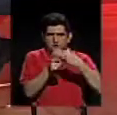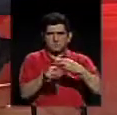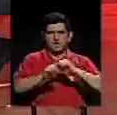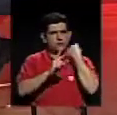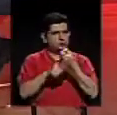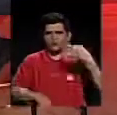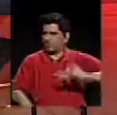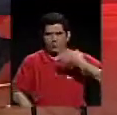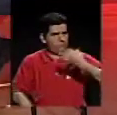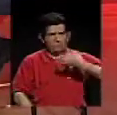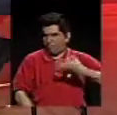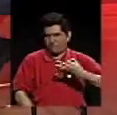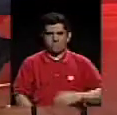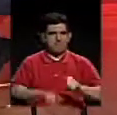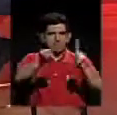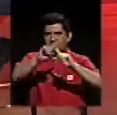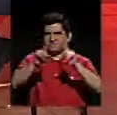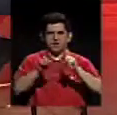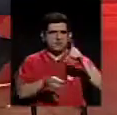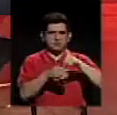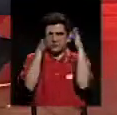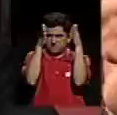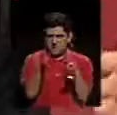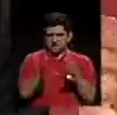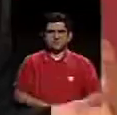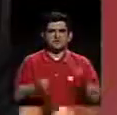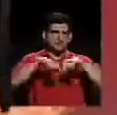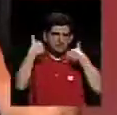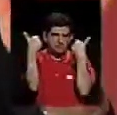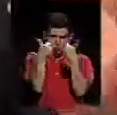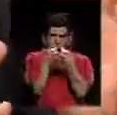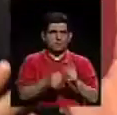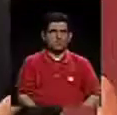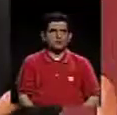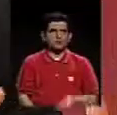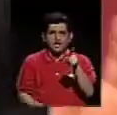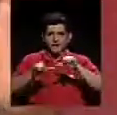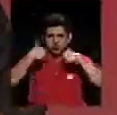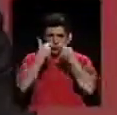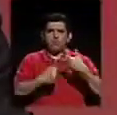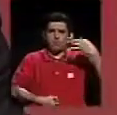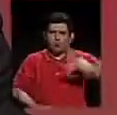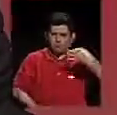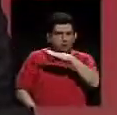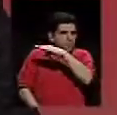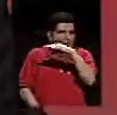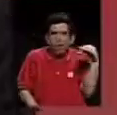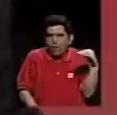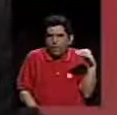escenario informal, que son distintos actores, distintos grupos formales y